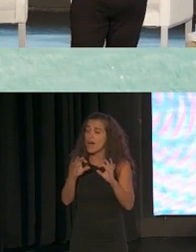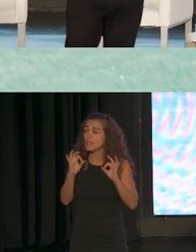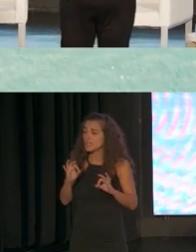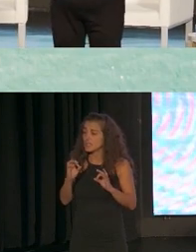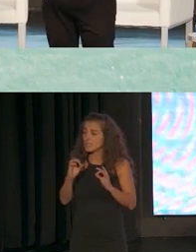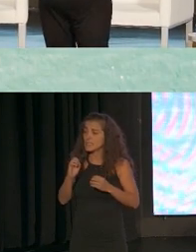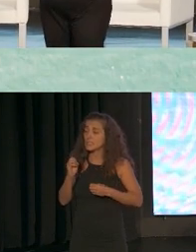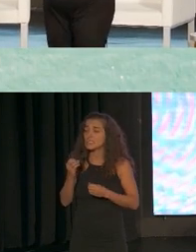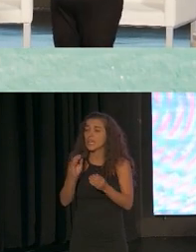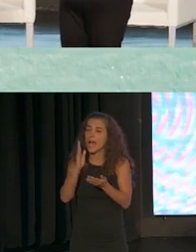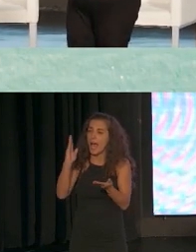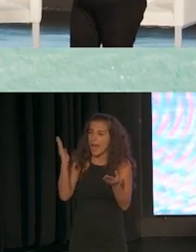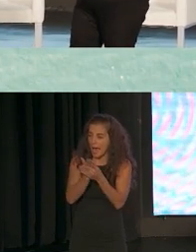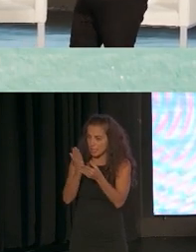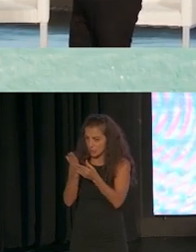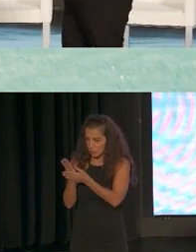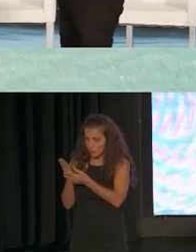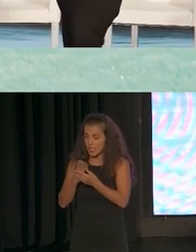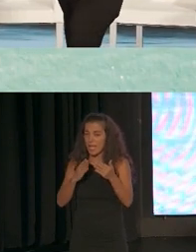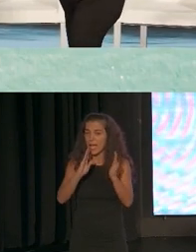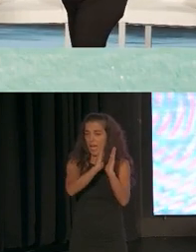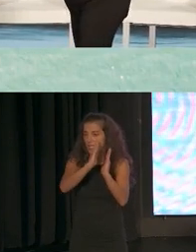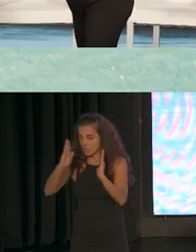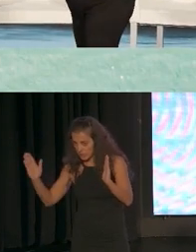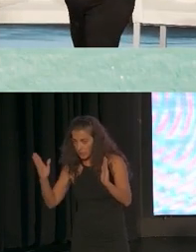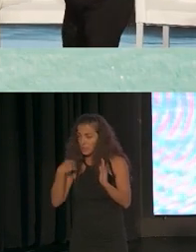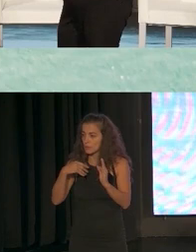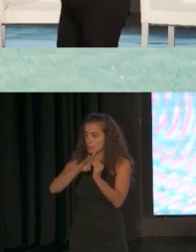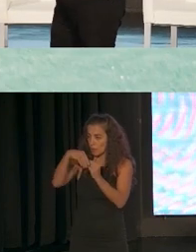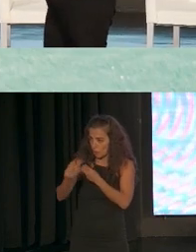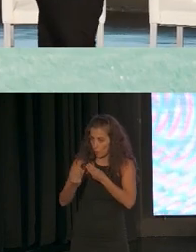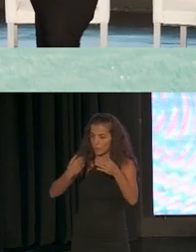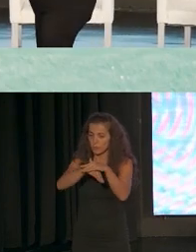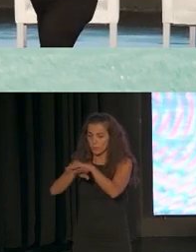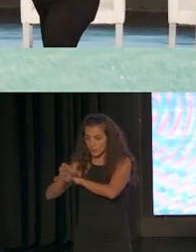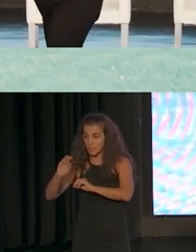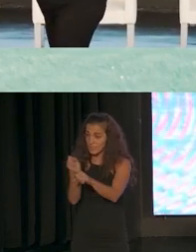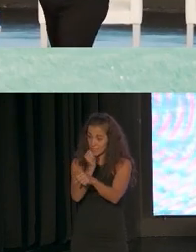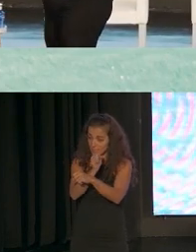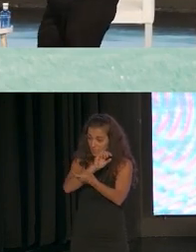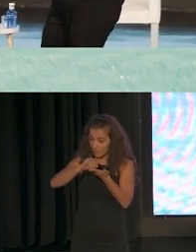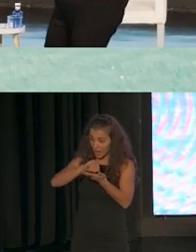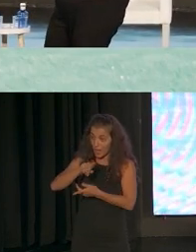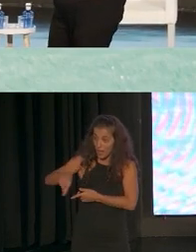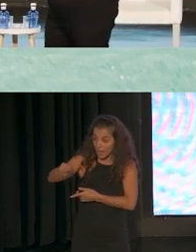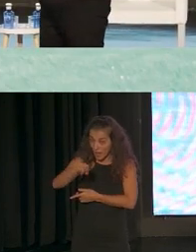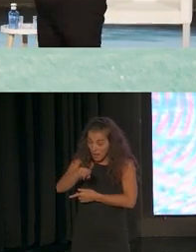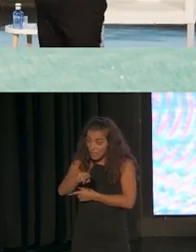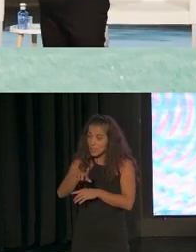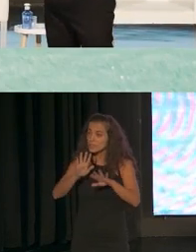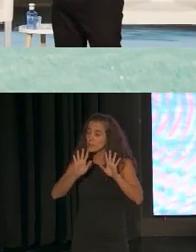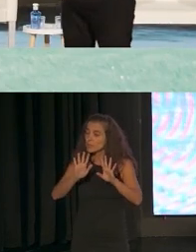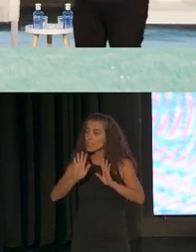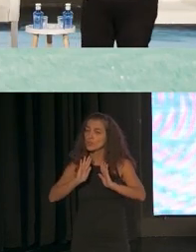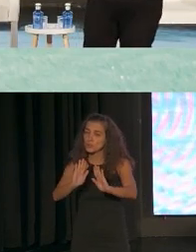escaneando documentos y trabajando con el archivo Pero ellos iban a estar en su propio